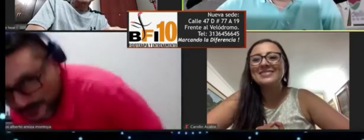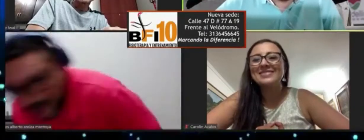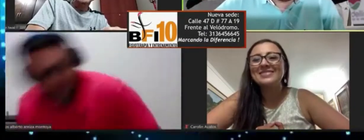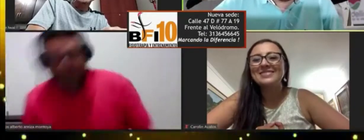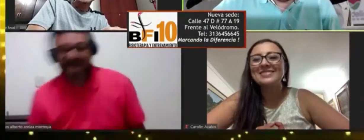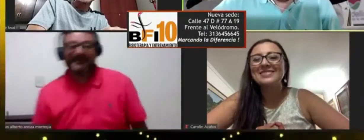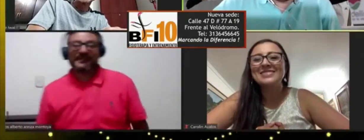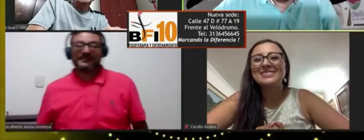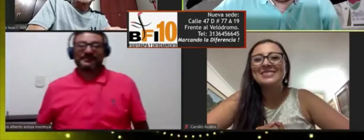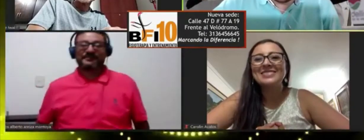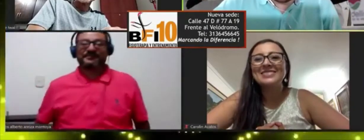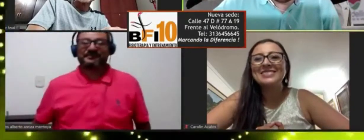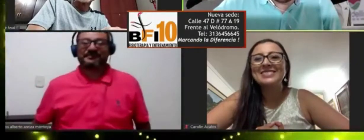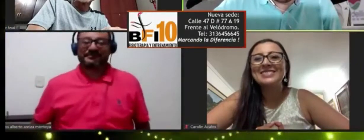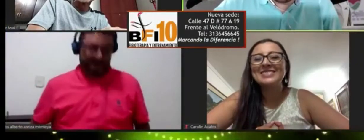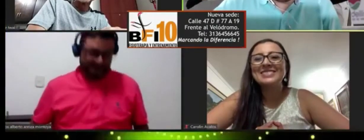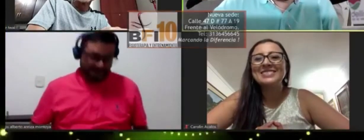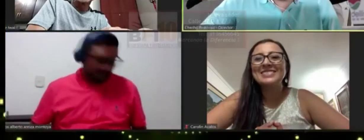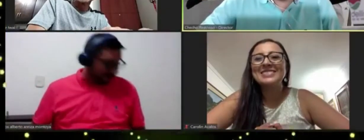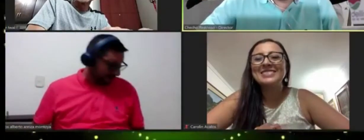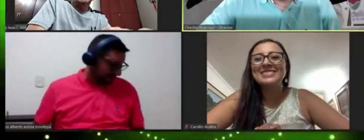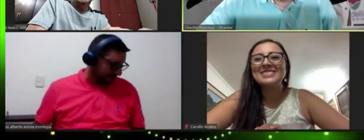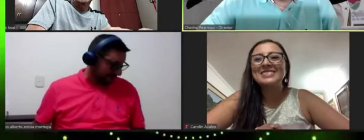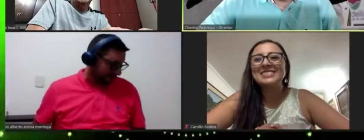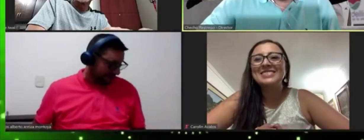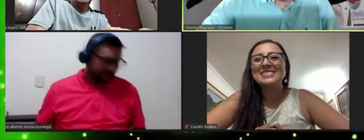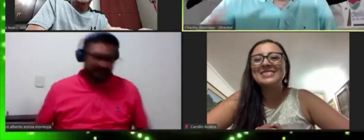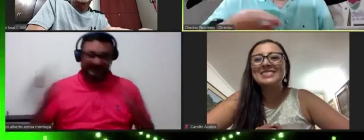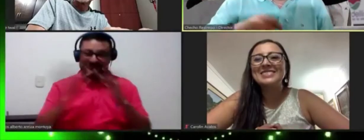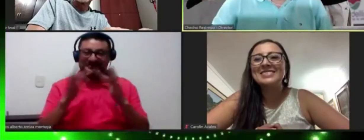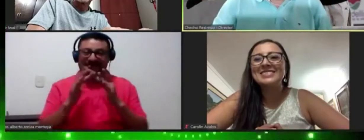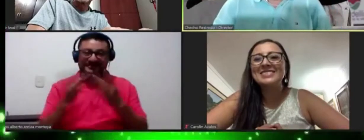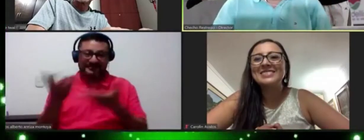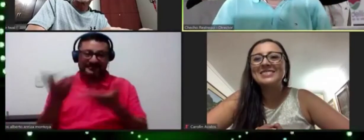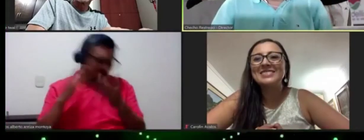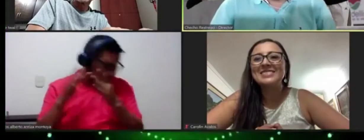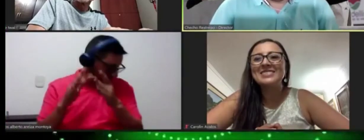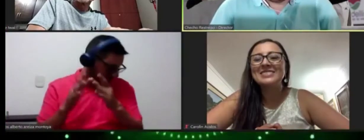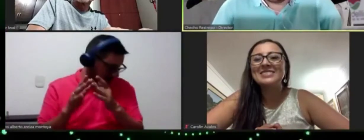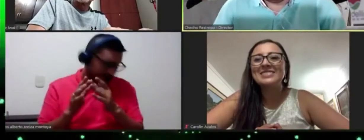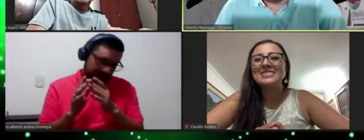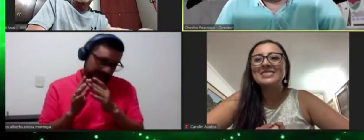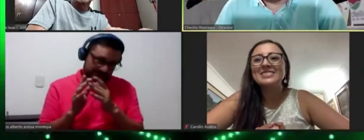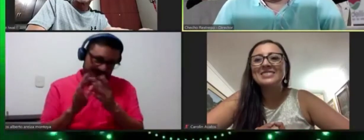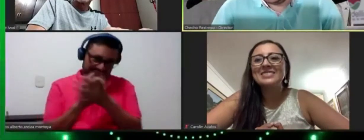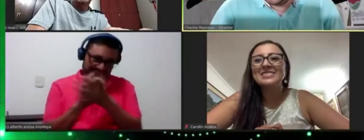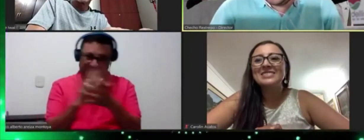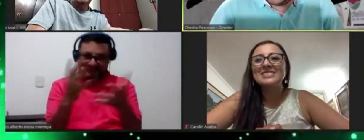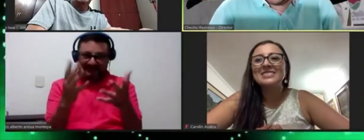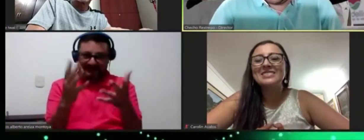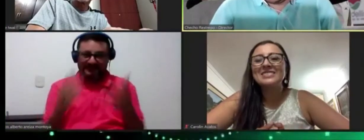yo quiero primero, antes de despedir al profe,